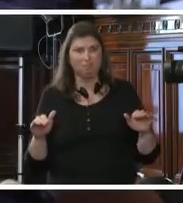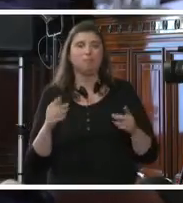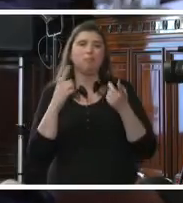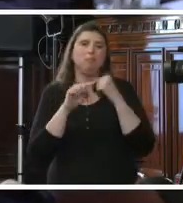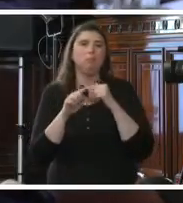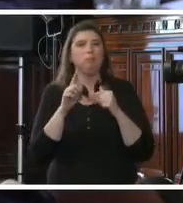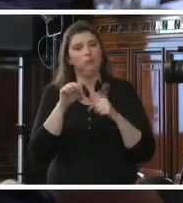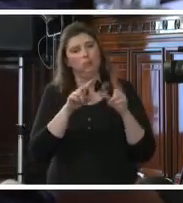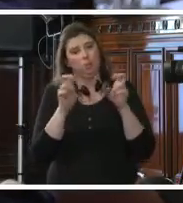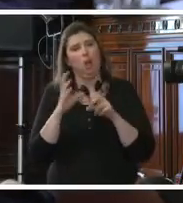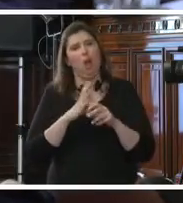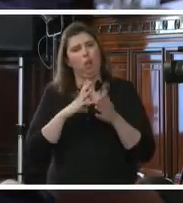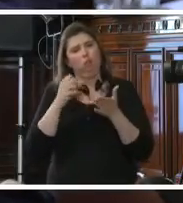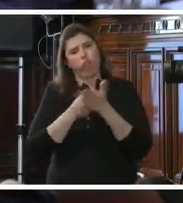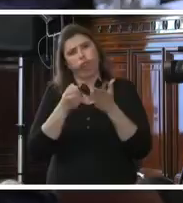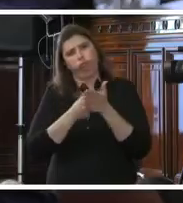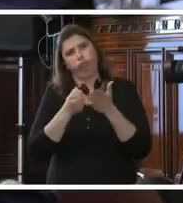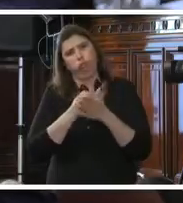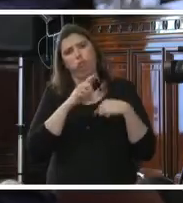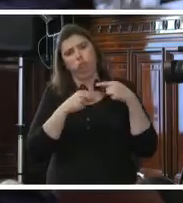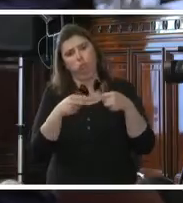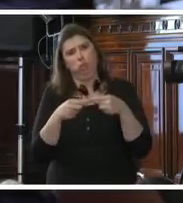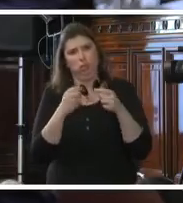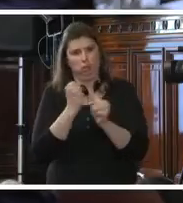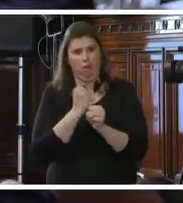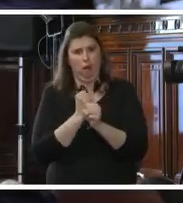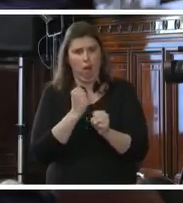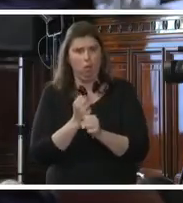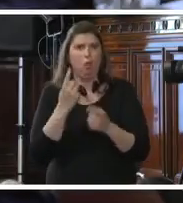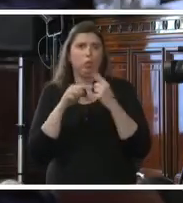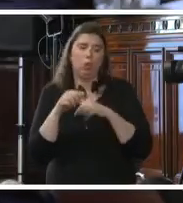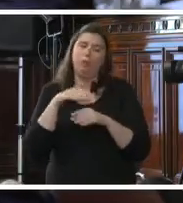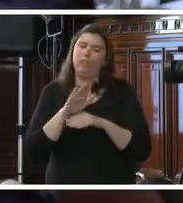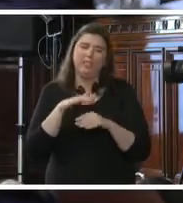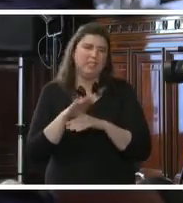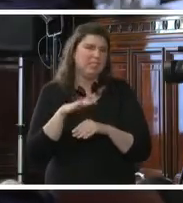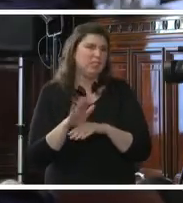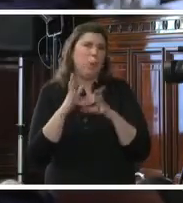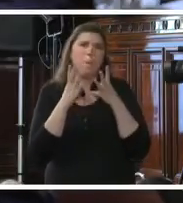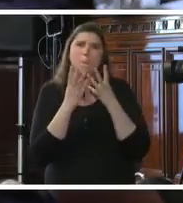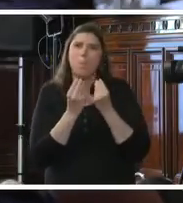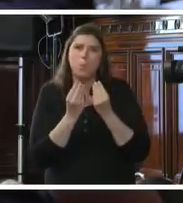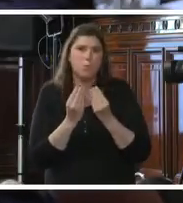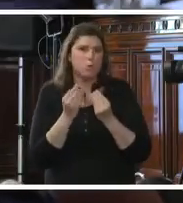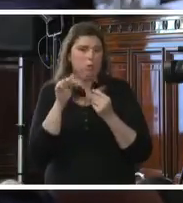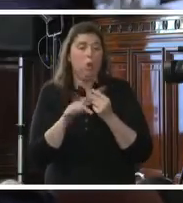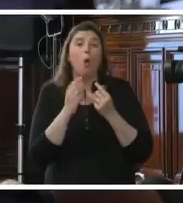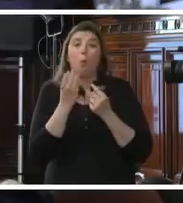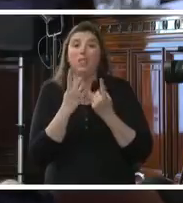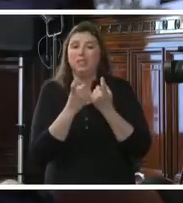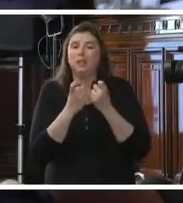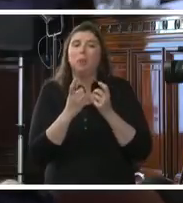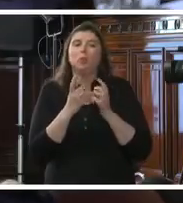hacer, por eso les digo yo que los felicito muchísimo por esta labor. Necesitamos unirnos todavía